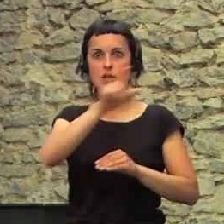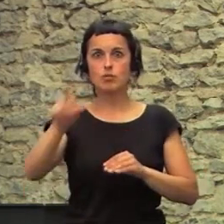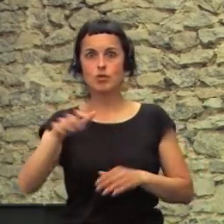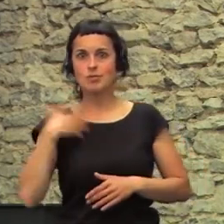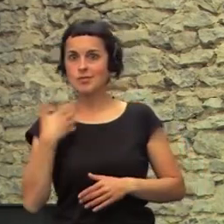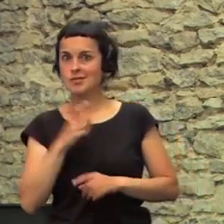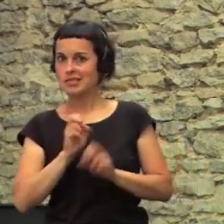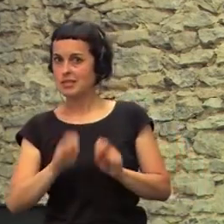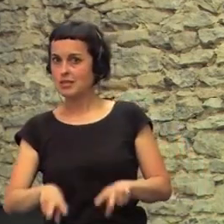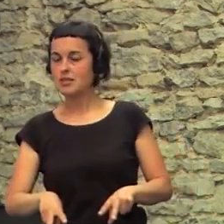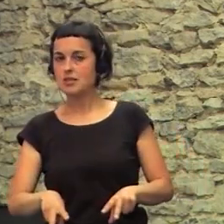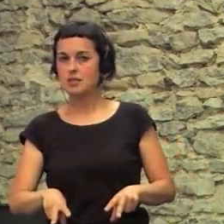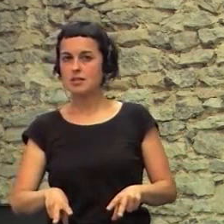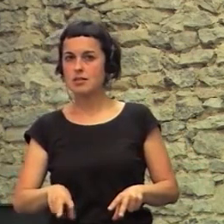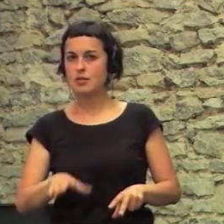término que